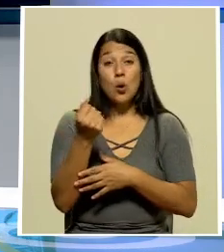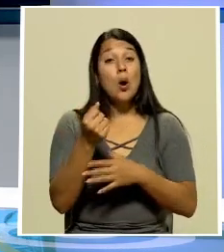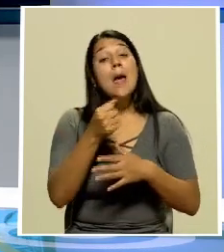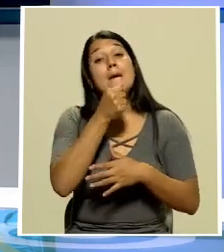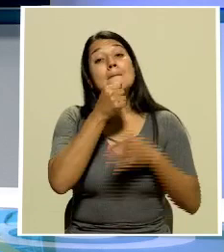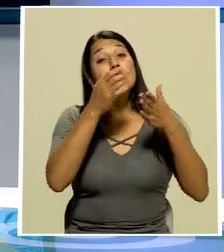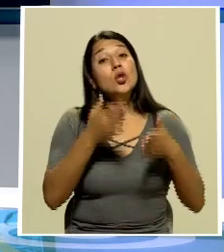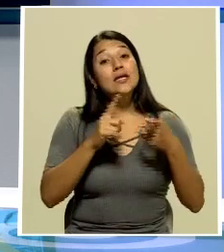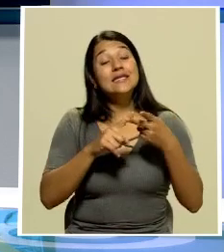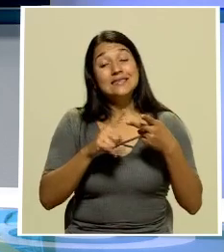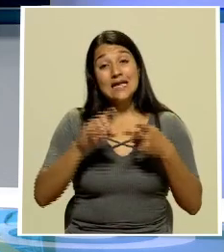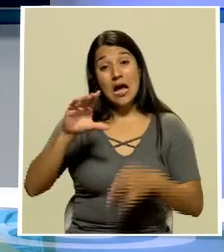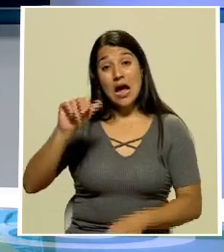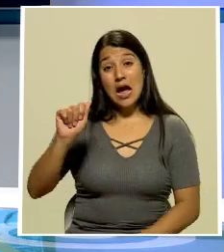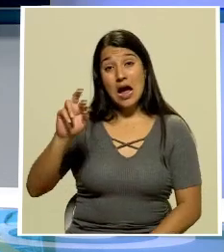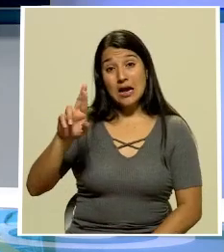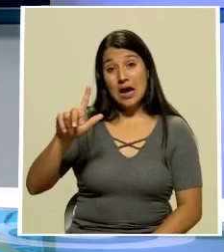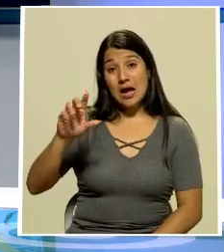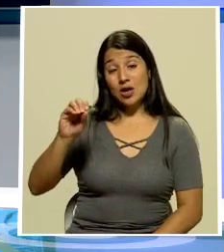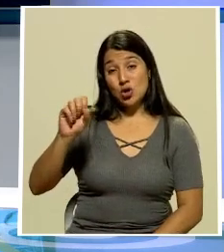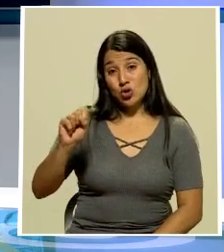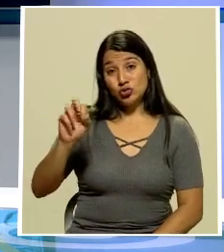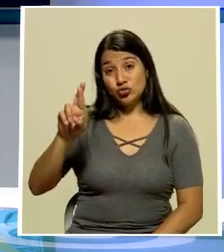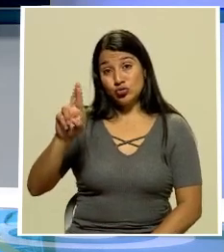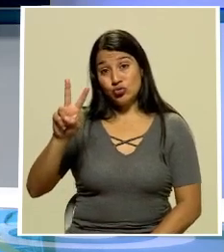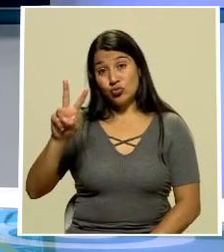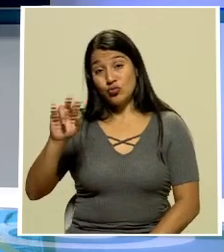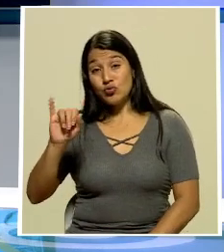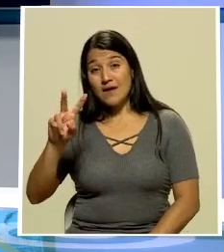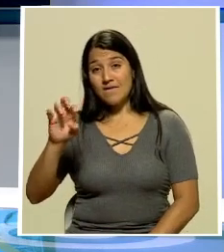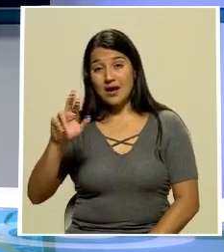Carlos Rivera de SER TV Panamá nos trae el presente informe.